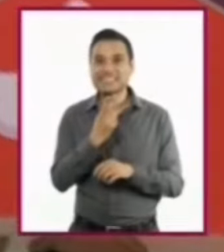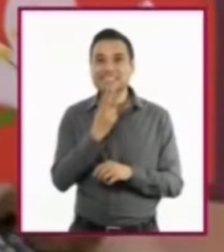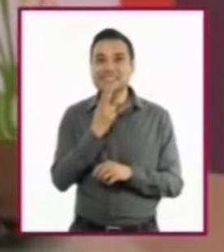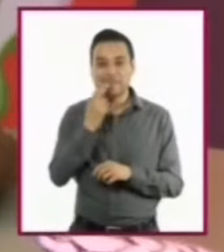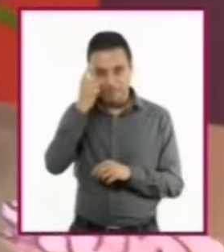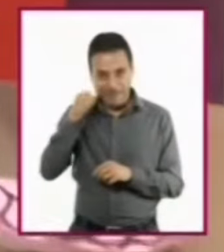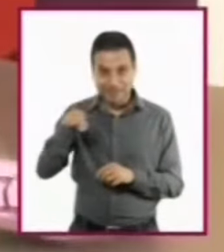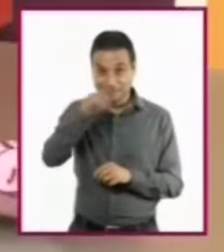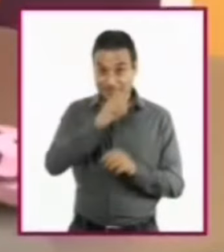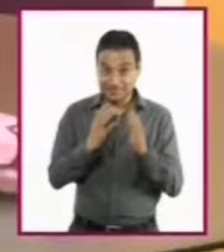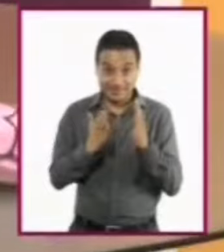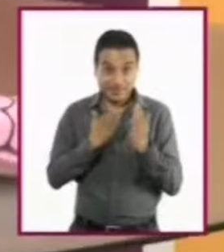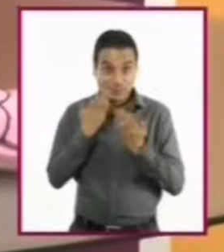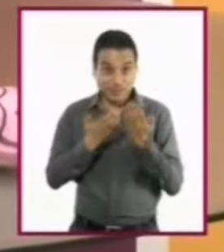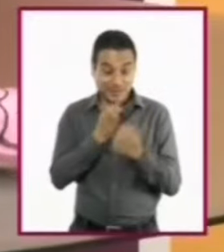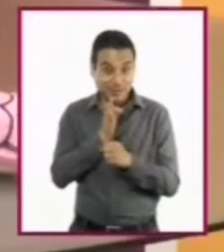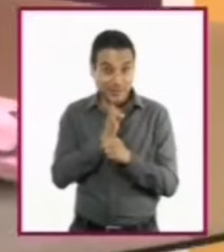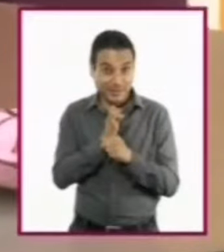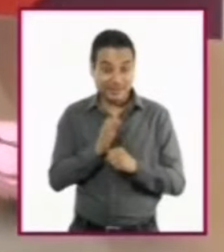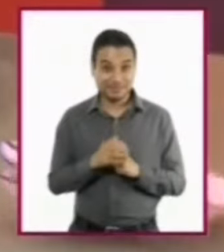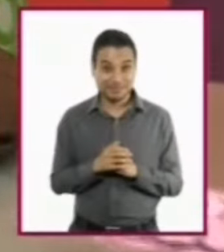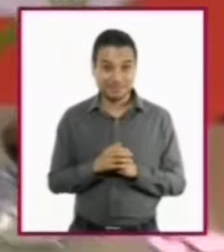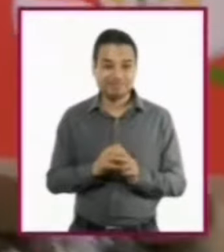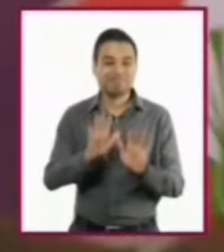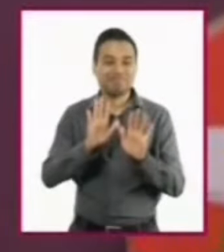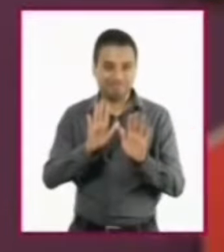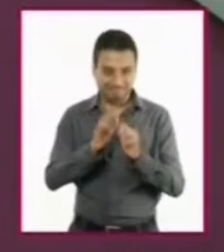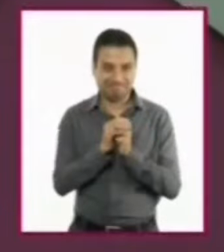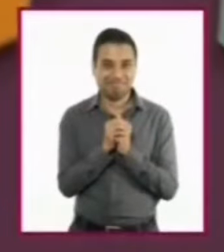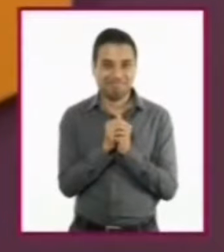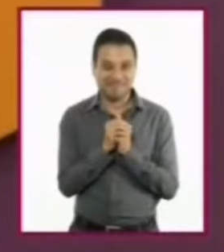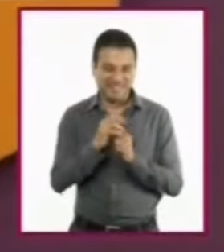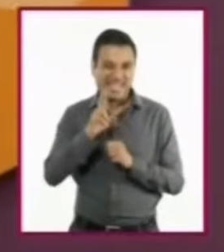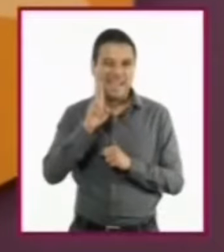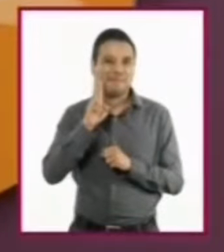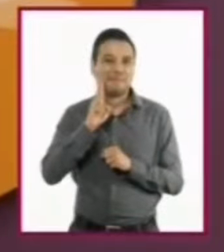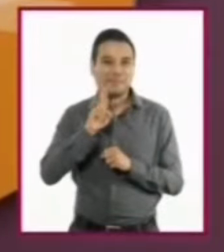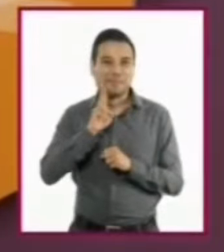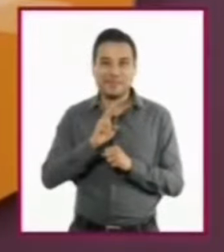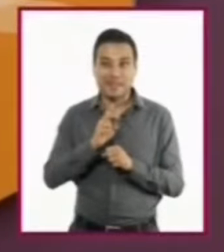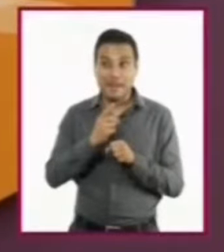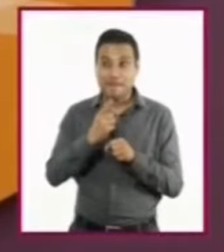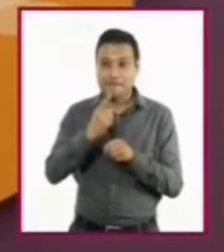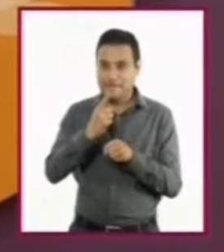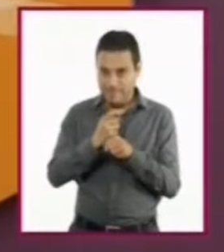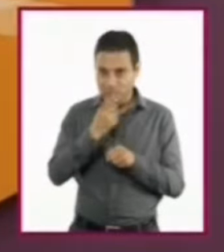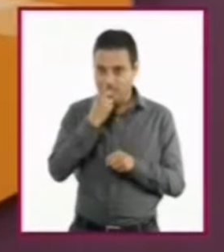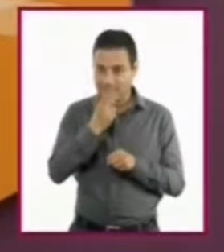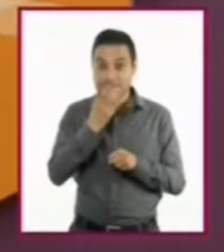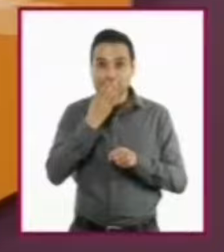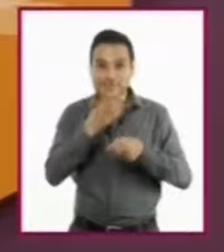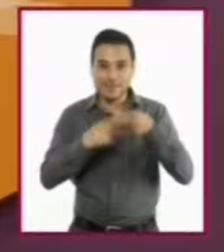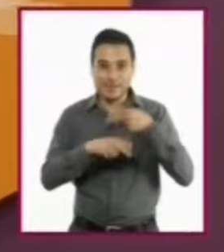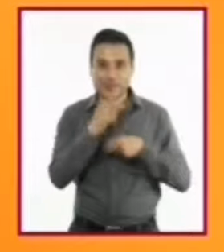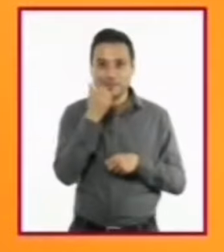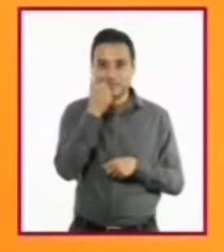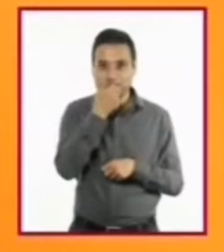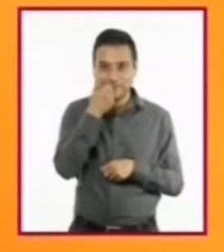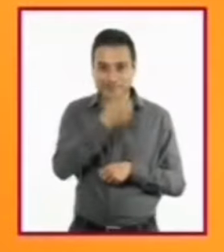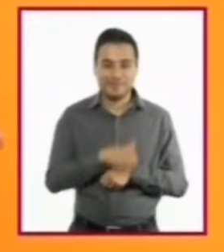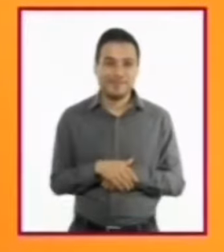estudiar la sesión de hoy. Sin embargo, ¿qué le parece si damos la bienvenida a nuestras alumnas y